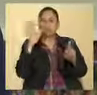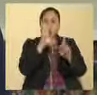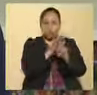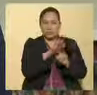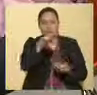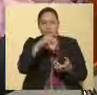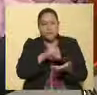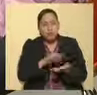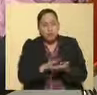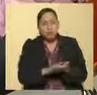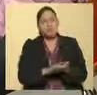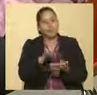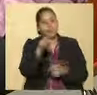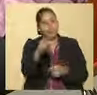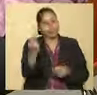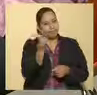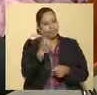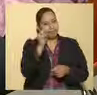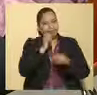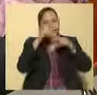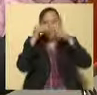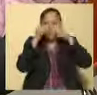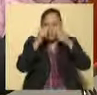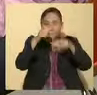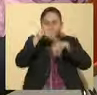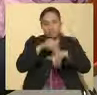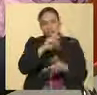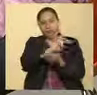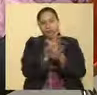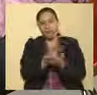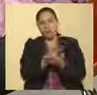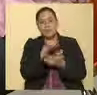tome nota, por favor, hay que hacer caso a estos programas y